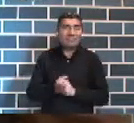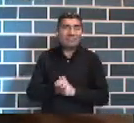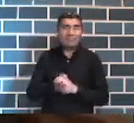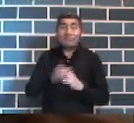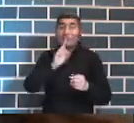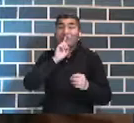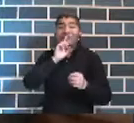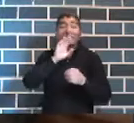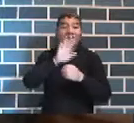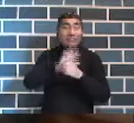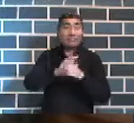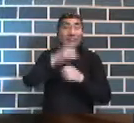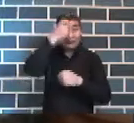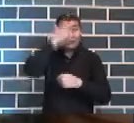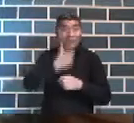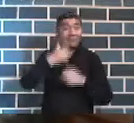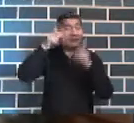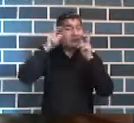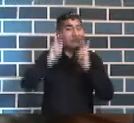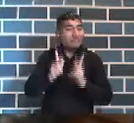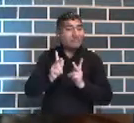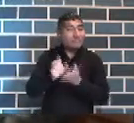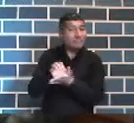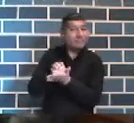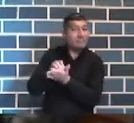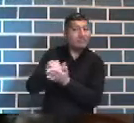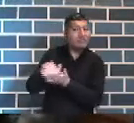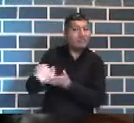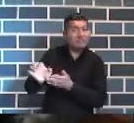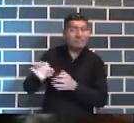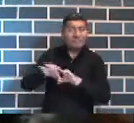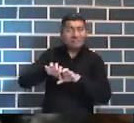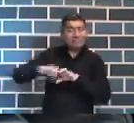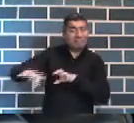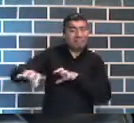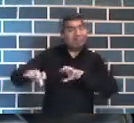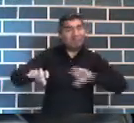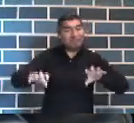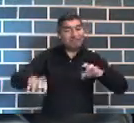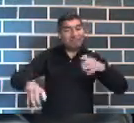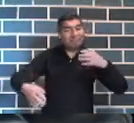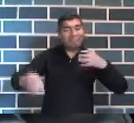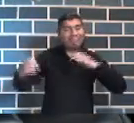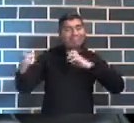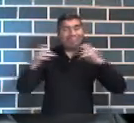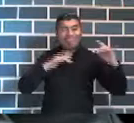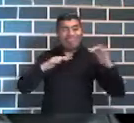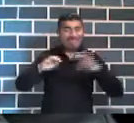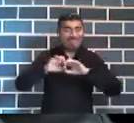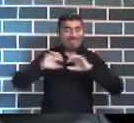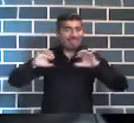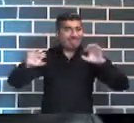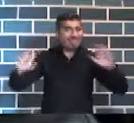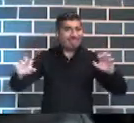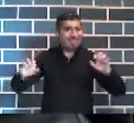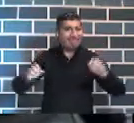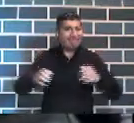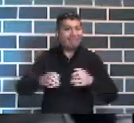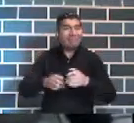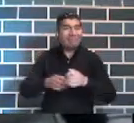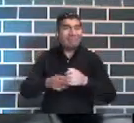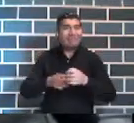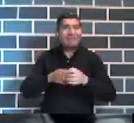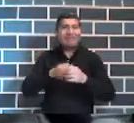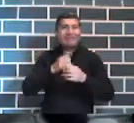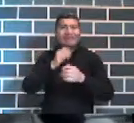compromete a ser personas que rechazan las divisiones las confrontaciones las armas verbales